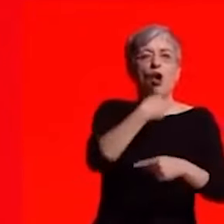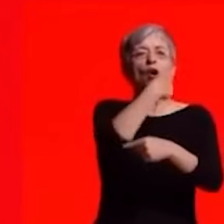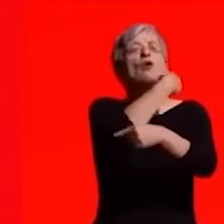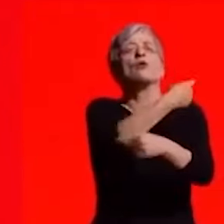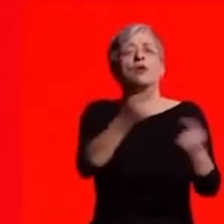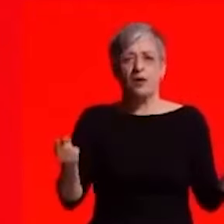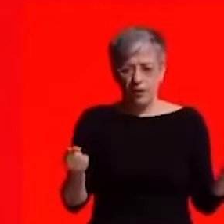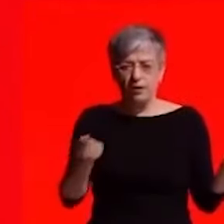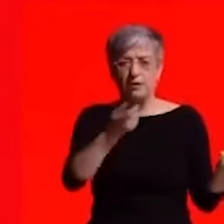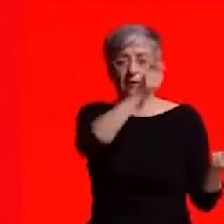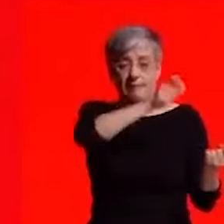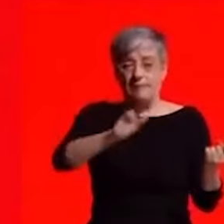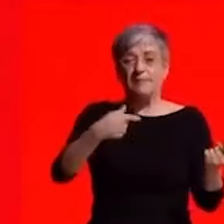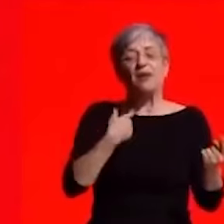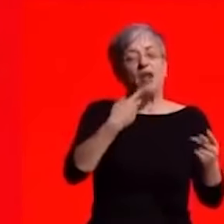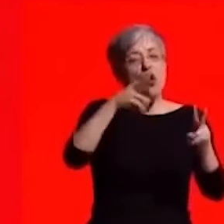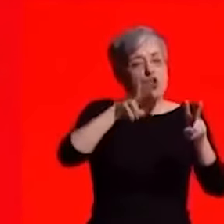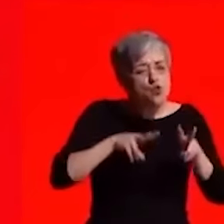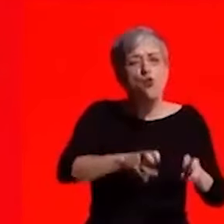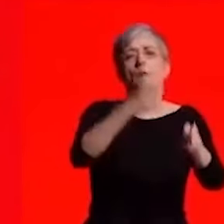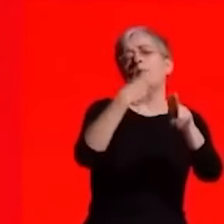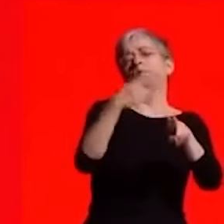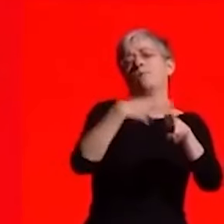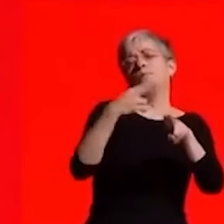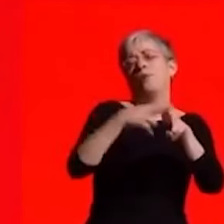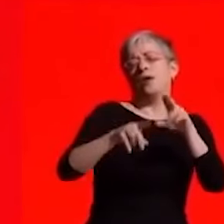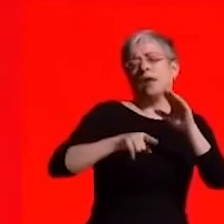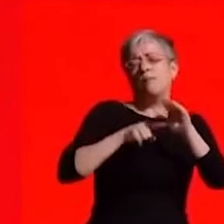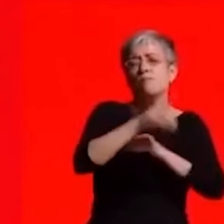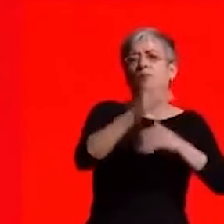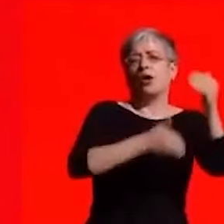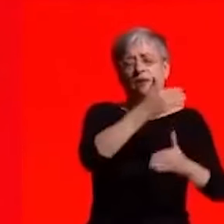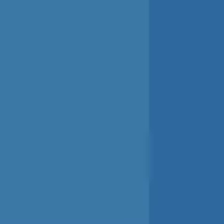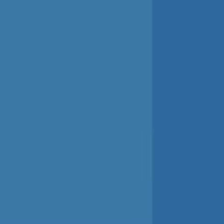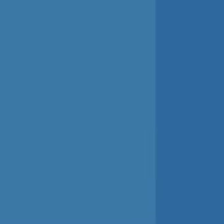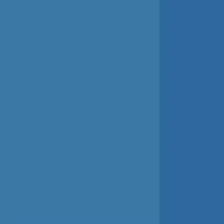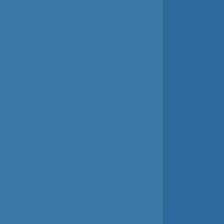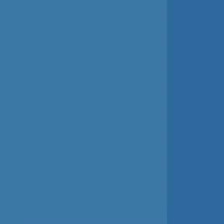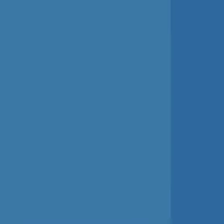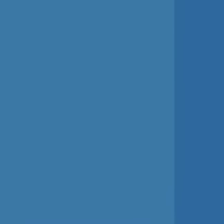españolas que habrá una nueva política progresista aprobada en el Boletín Oficial del Estado.